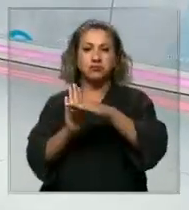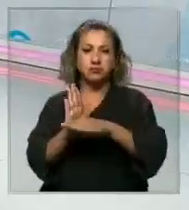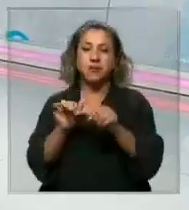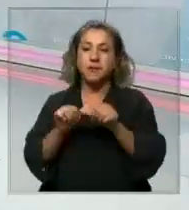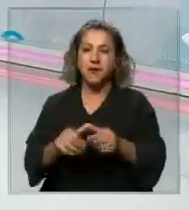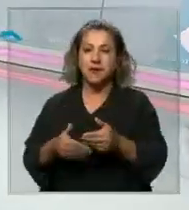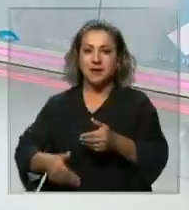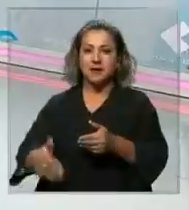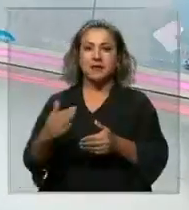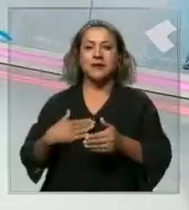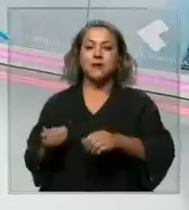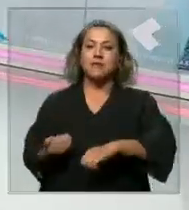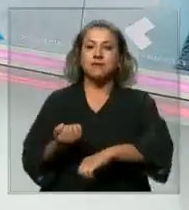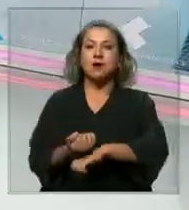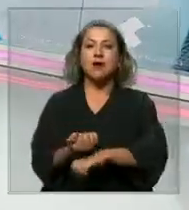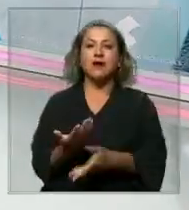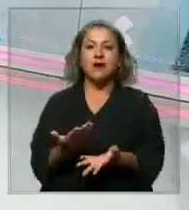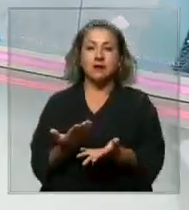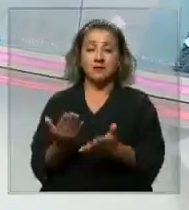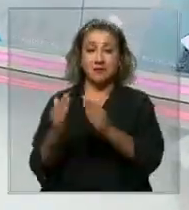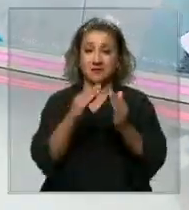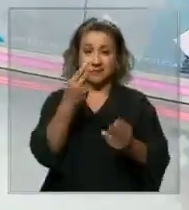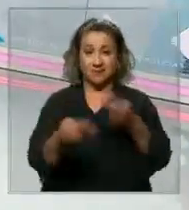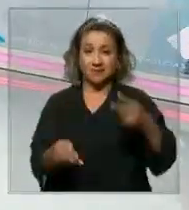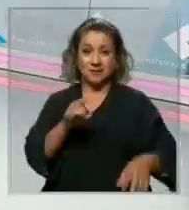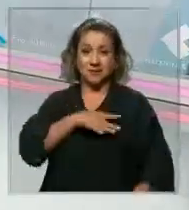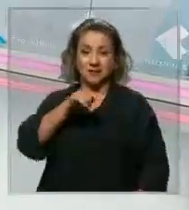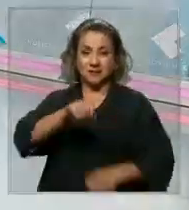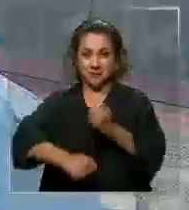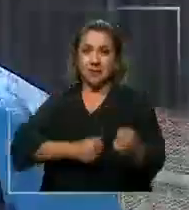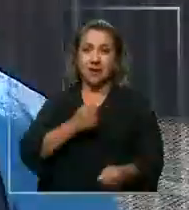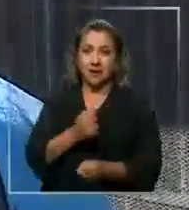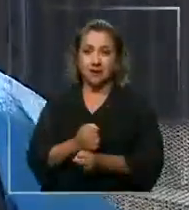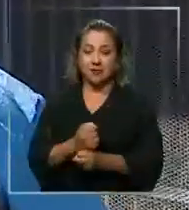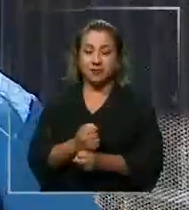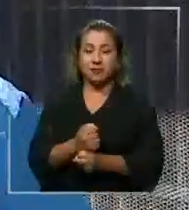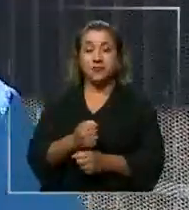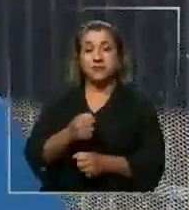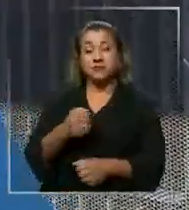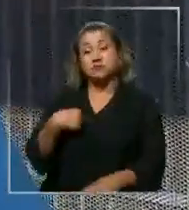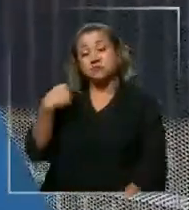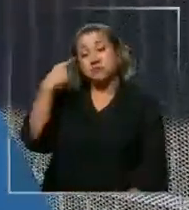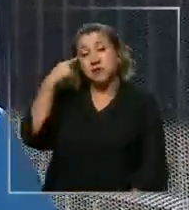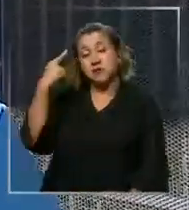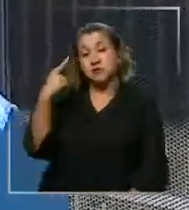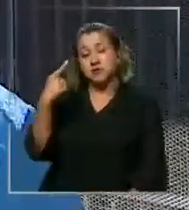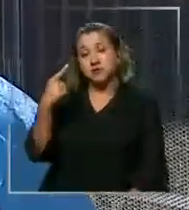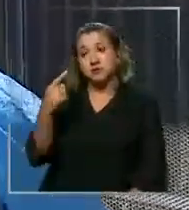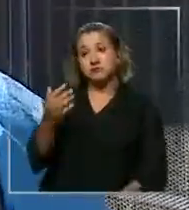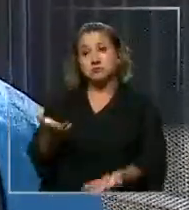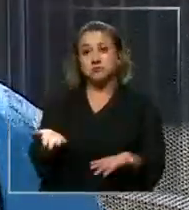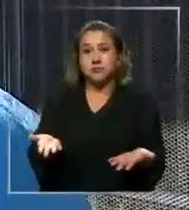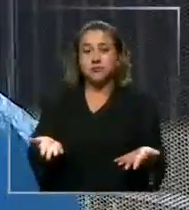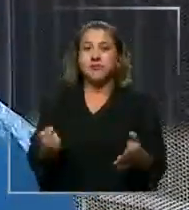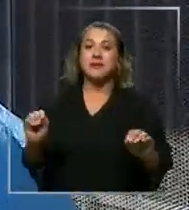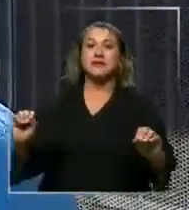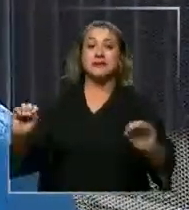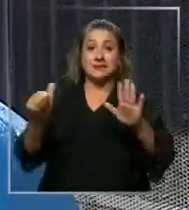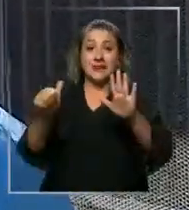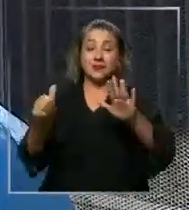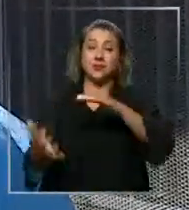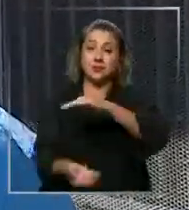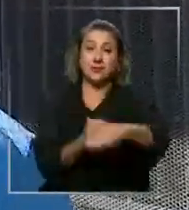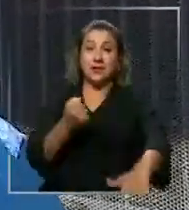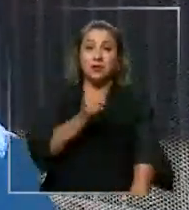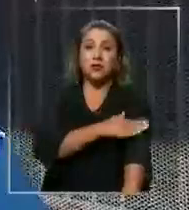que van a buscar ayudar a los hogares chilenos Durante este año yo creo que vendría bien un sexto retiro